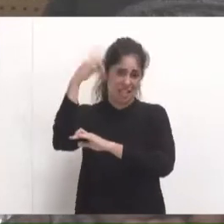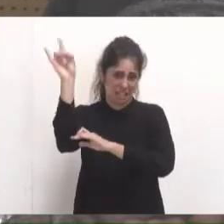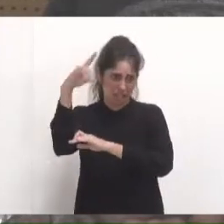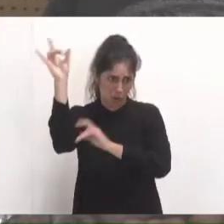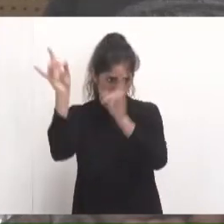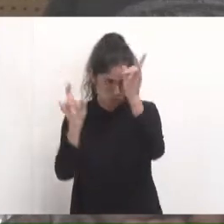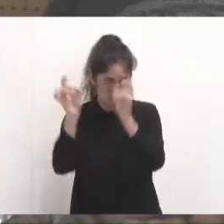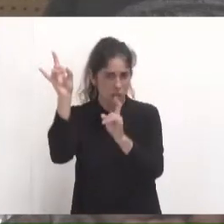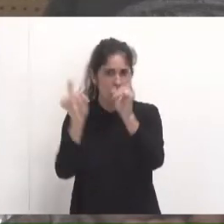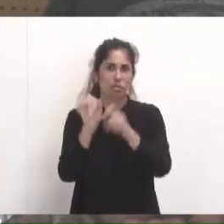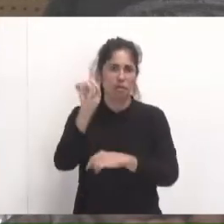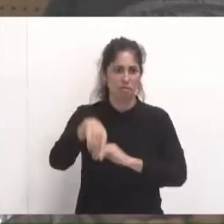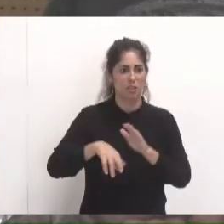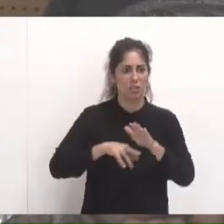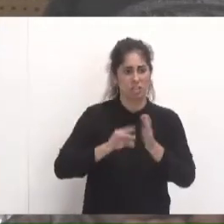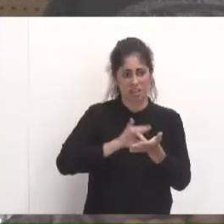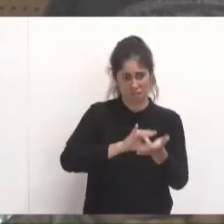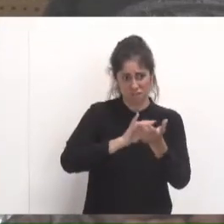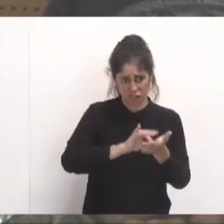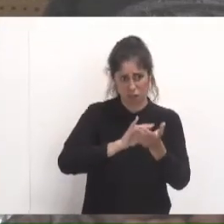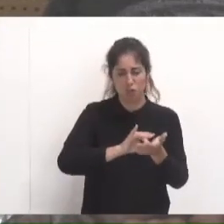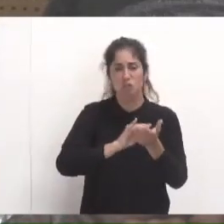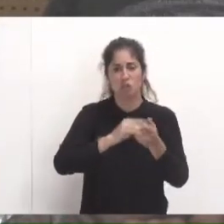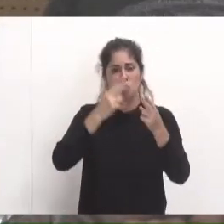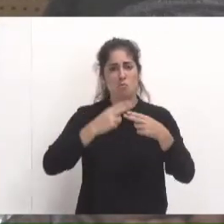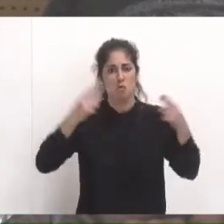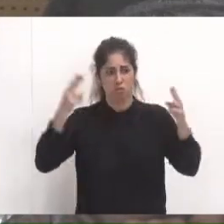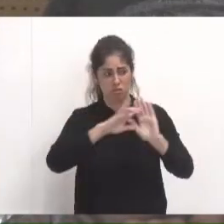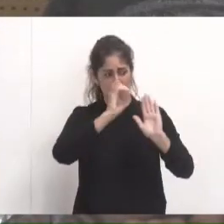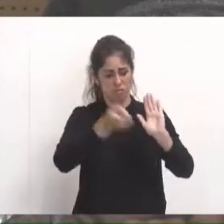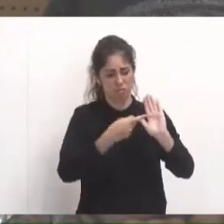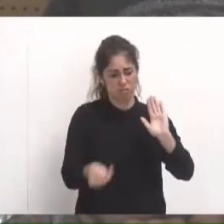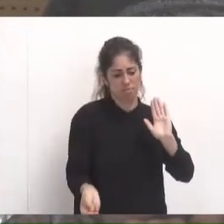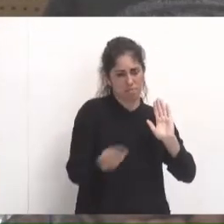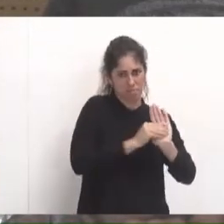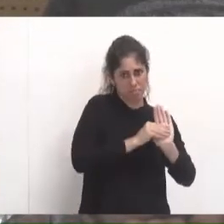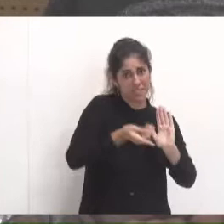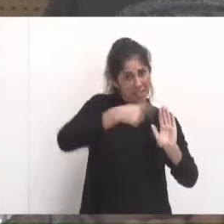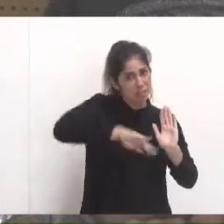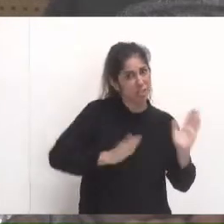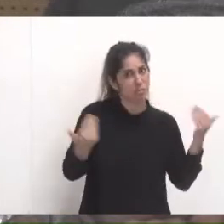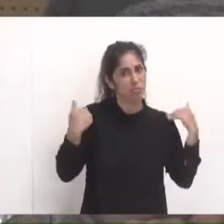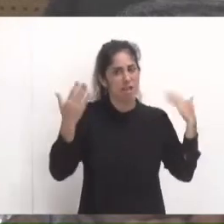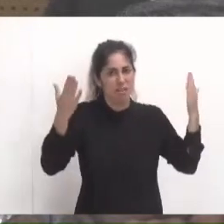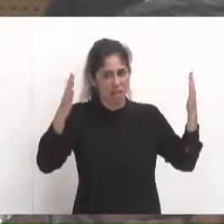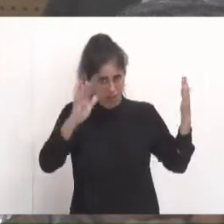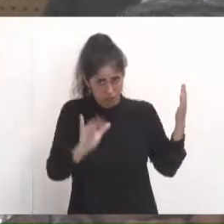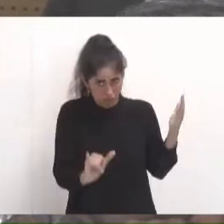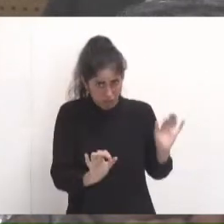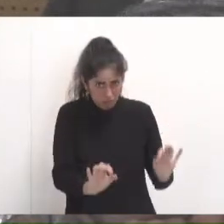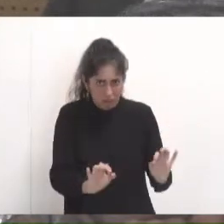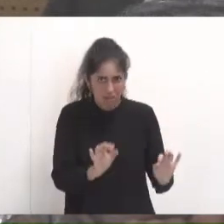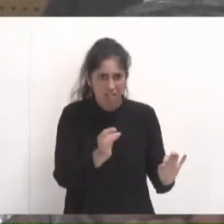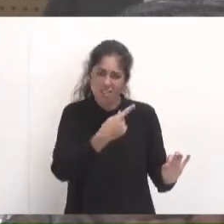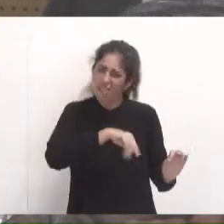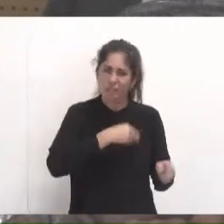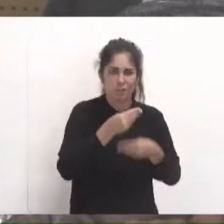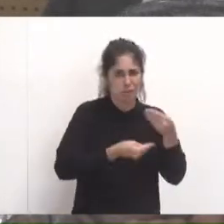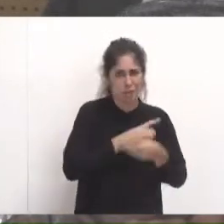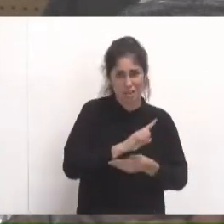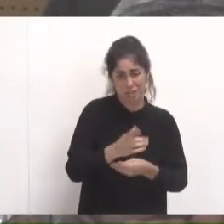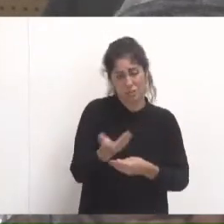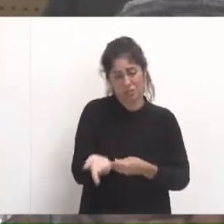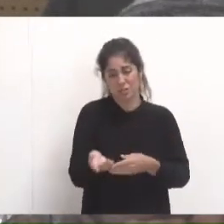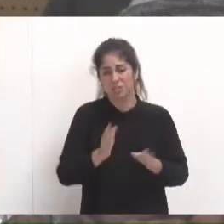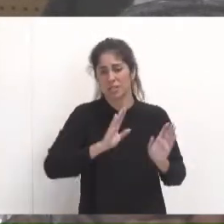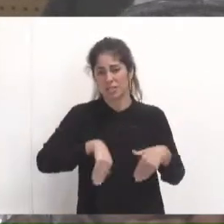públicos regulados en la ley. Y es ahí donde se ha obviado el actuar, pues la ley le faculta y le obliga a ordenar el cese de las